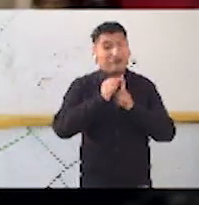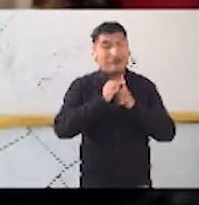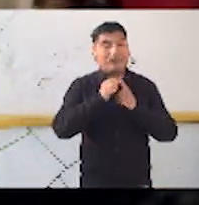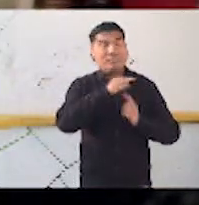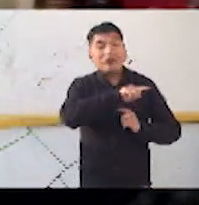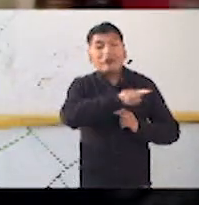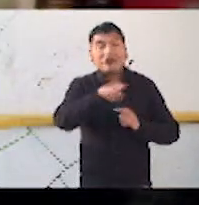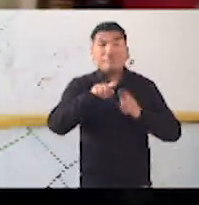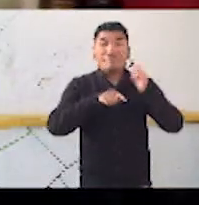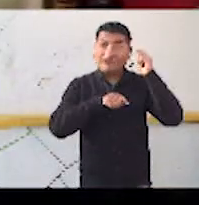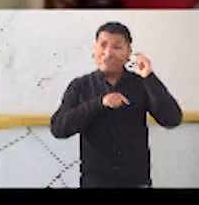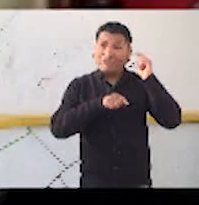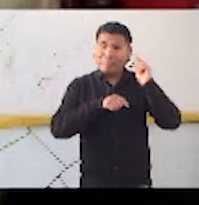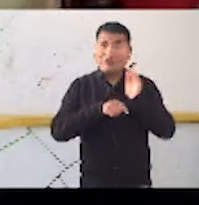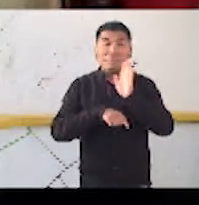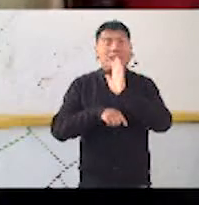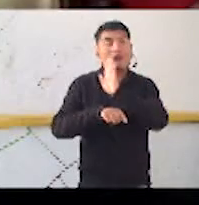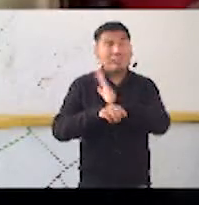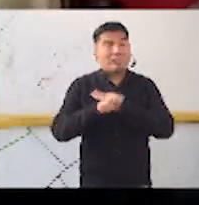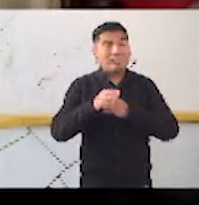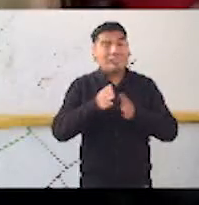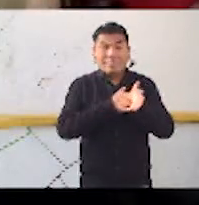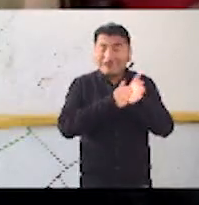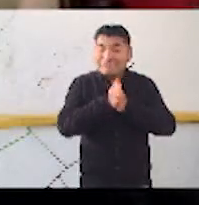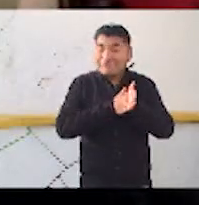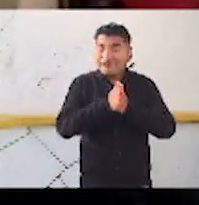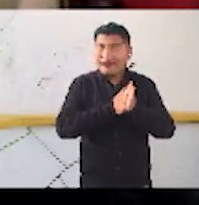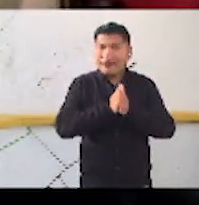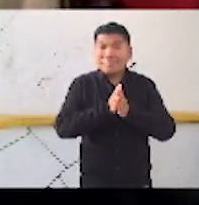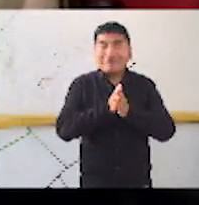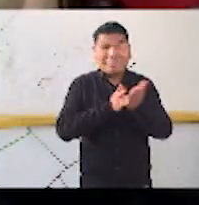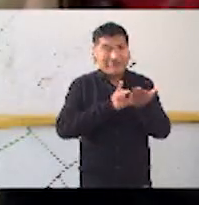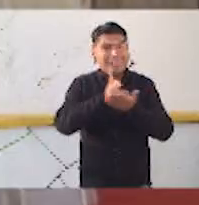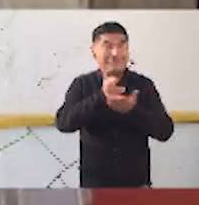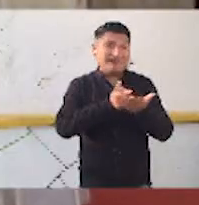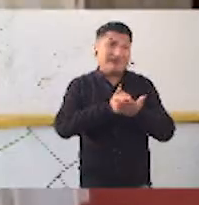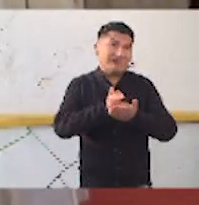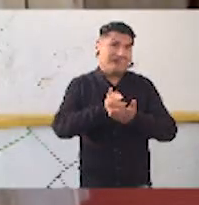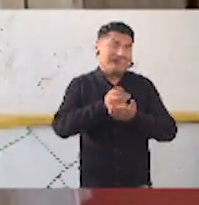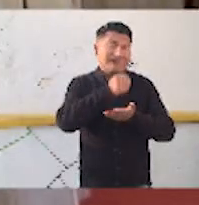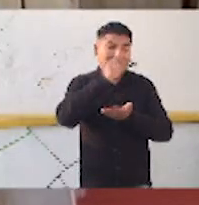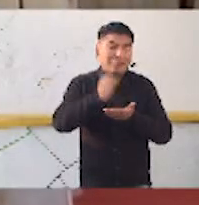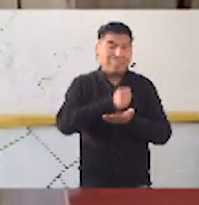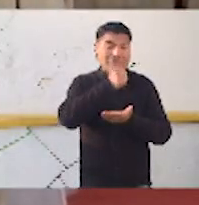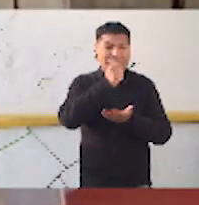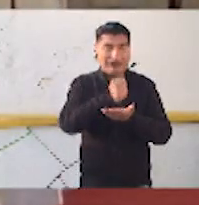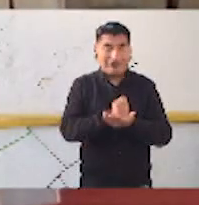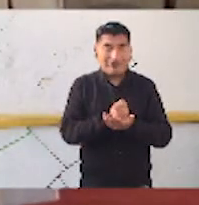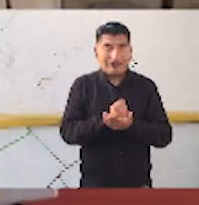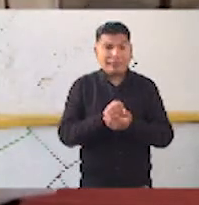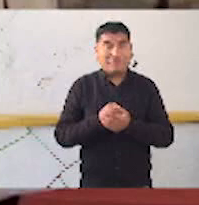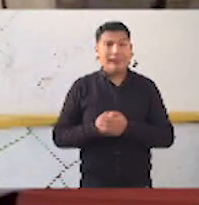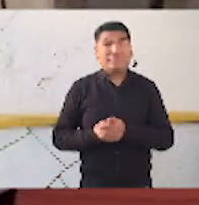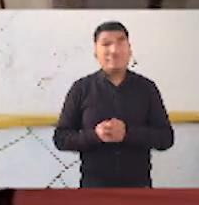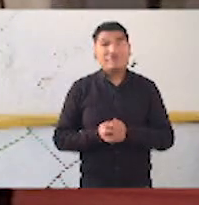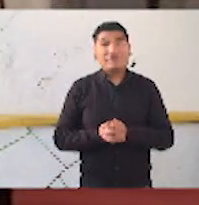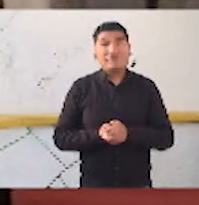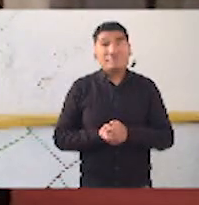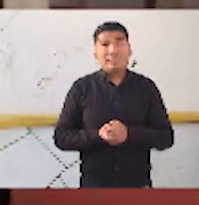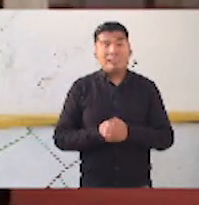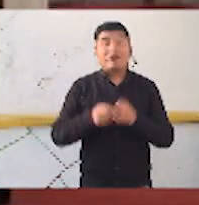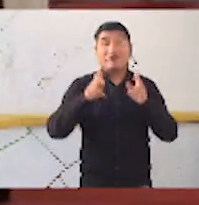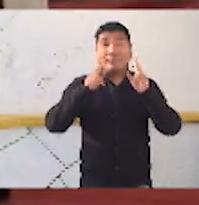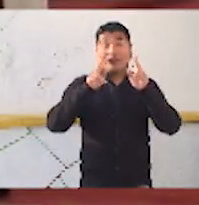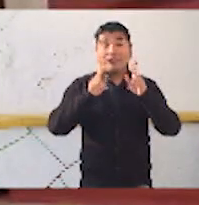sean testigos suyos, entusiastas y sinceros. Amén. Y el que les